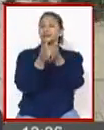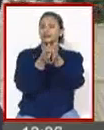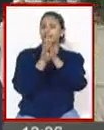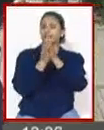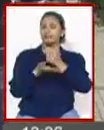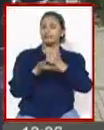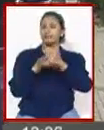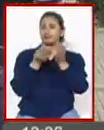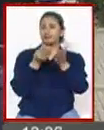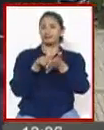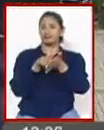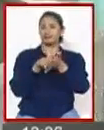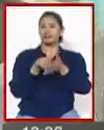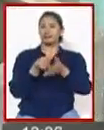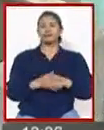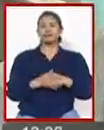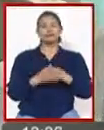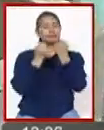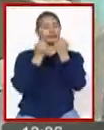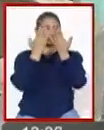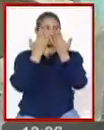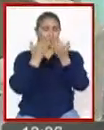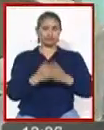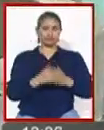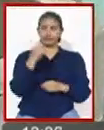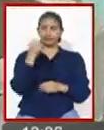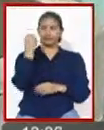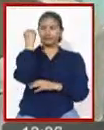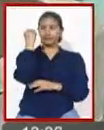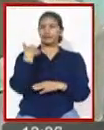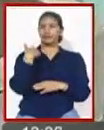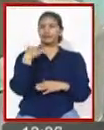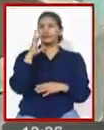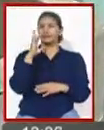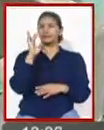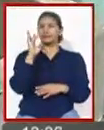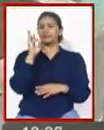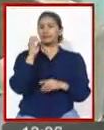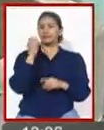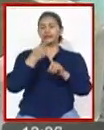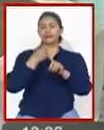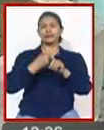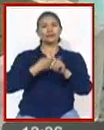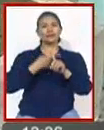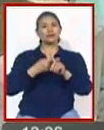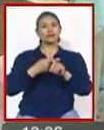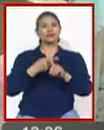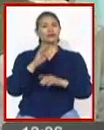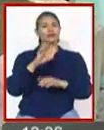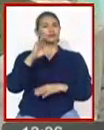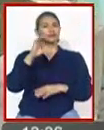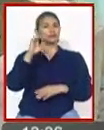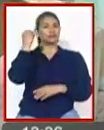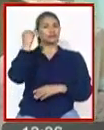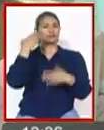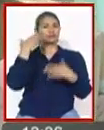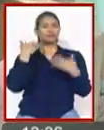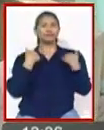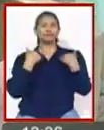ayuda económica. Lamentablemente dejó a mi sobrinita que tiene 7 meses y a mi sobrino que